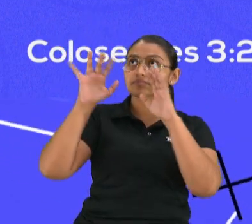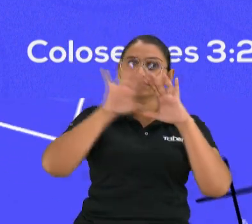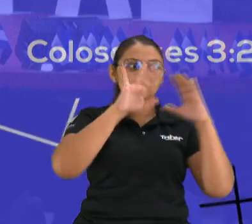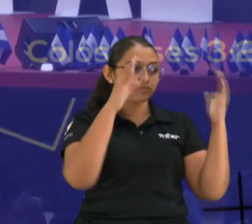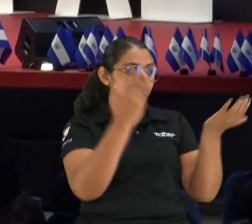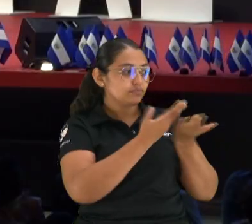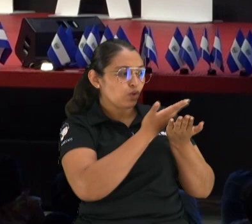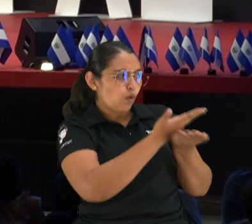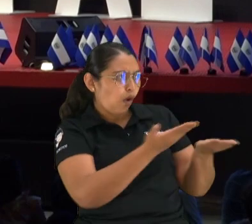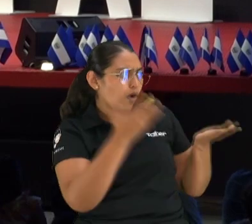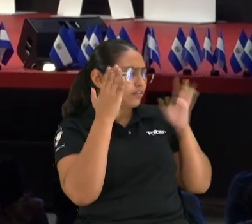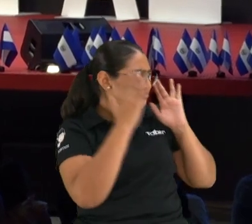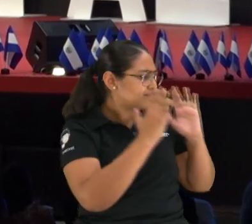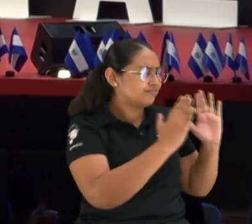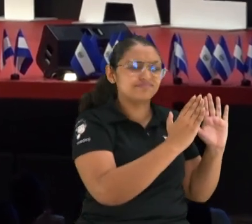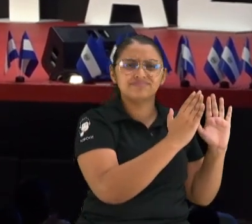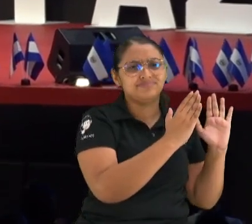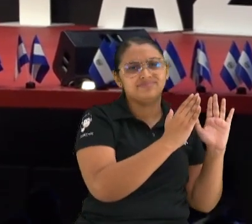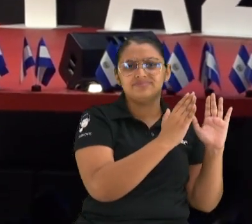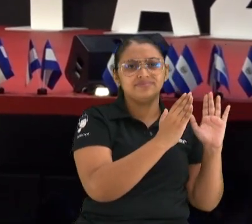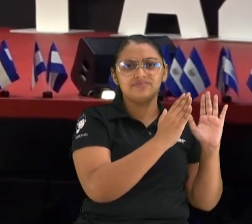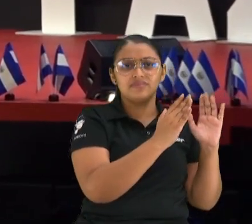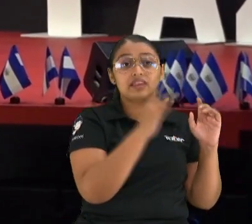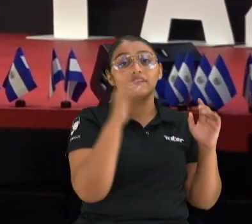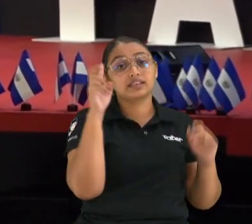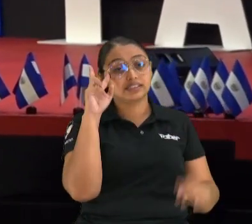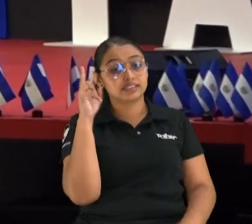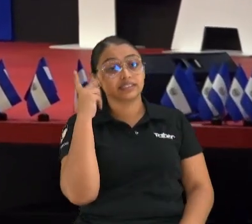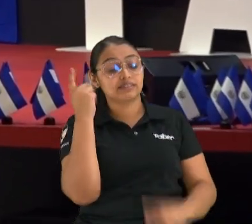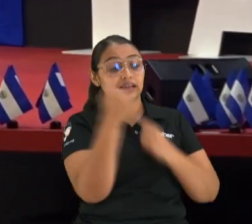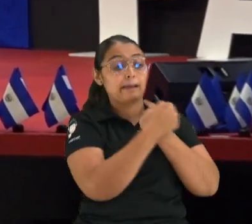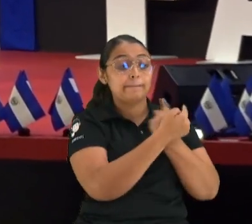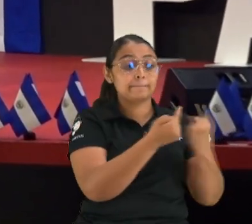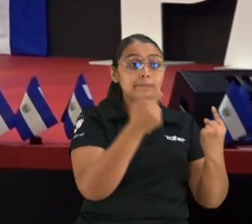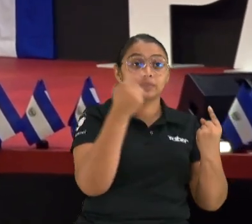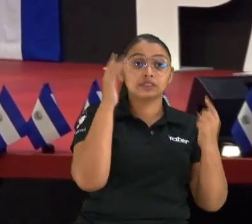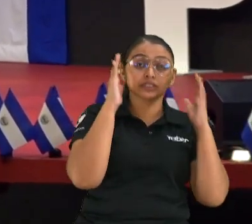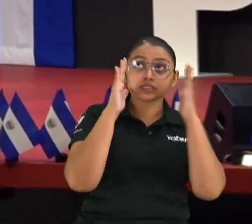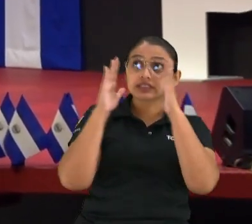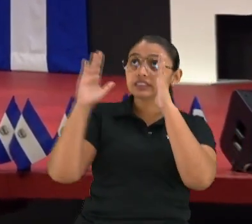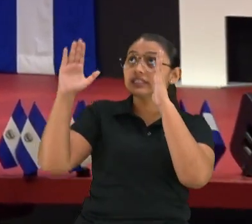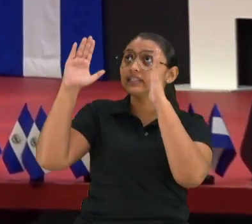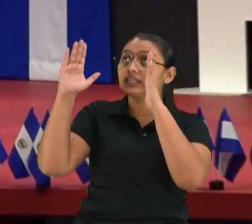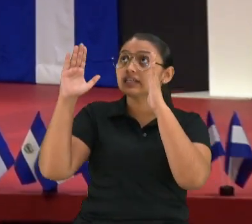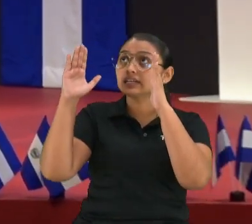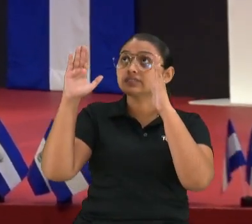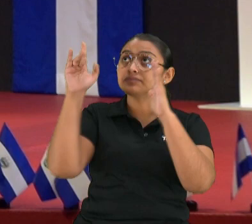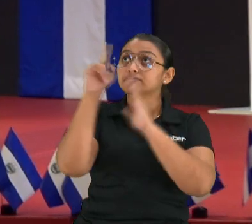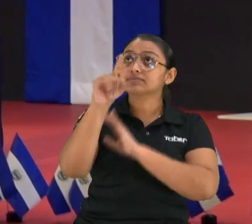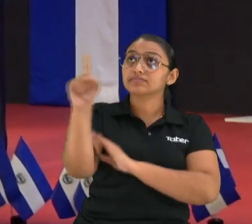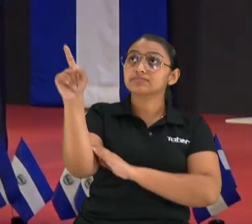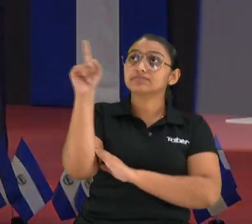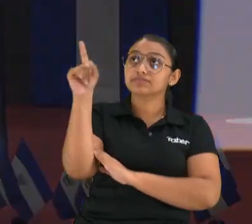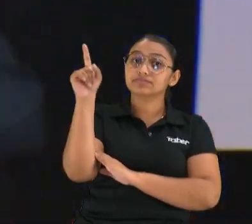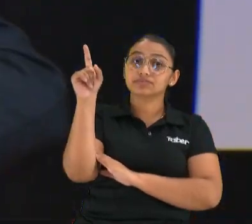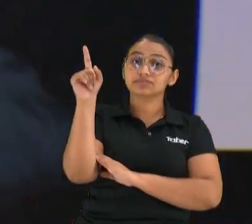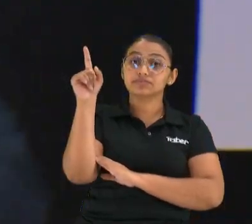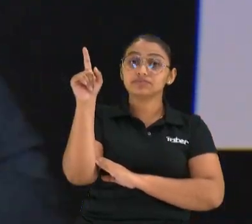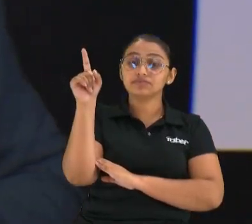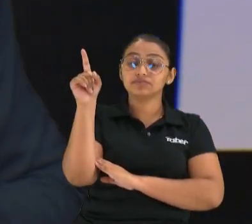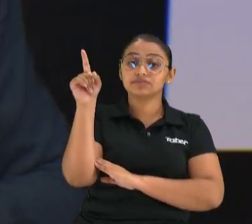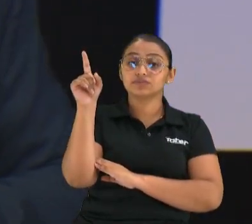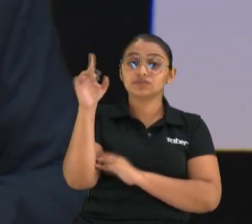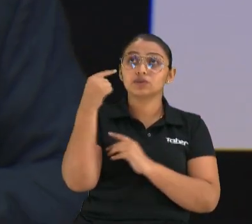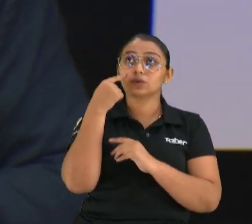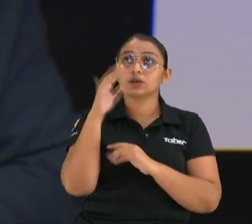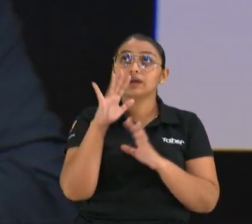O sea que toda persona que no ponga la mirada en las cosas de arriba no puede poner sus ojos en Dios revelación natural Dios se revela a través de la